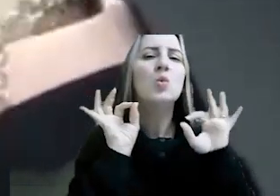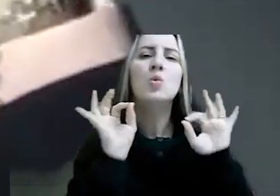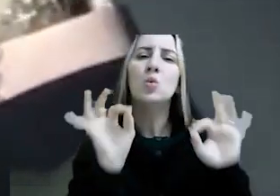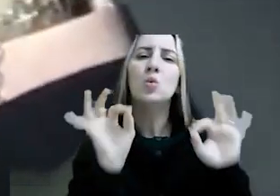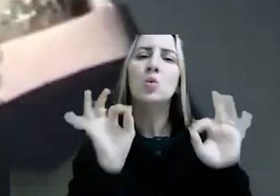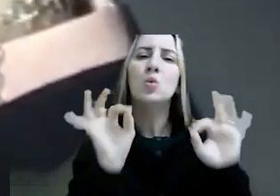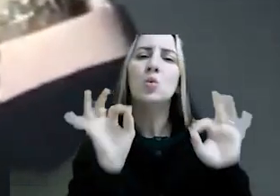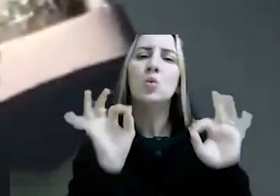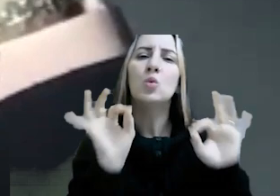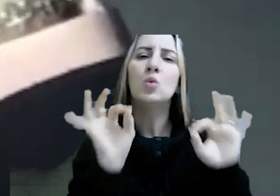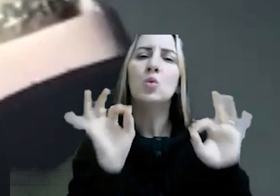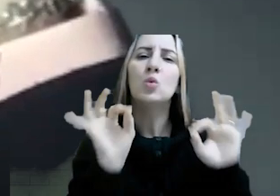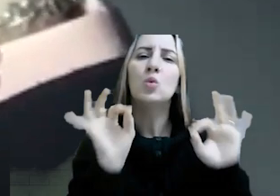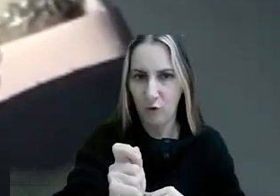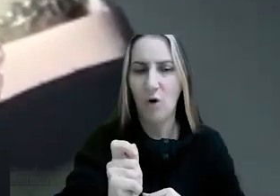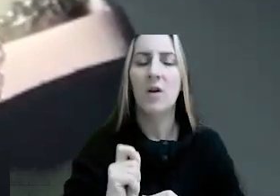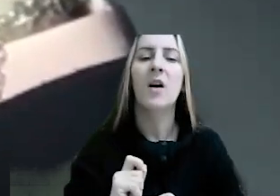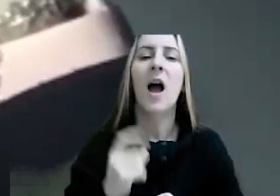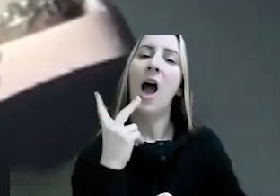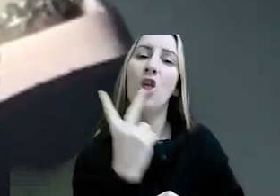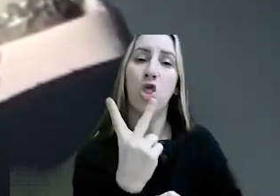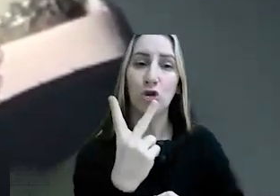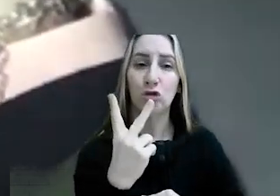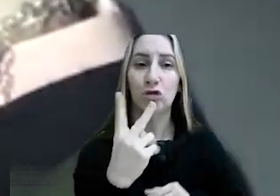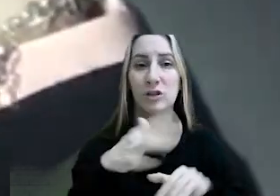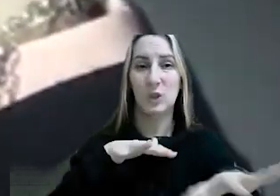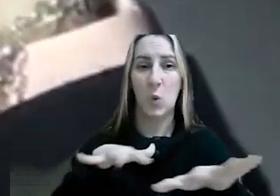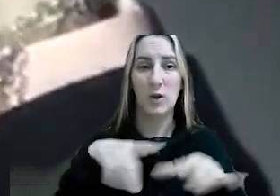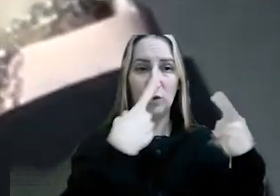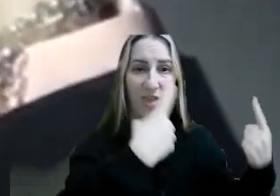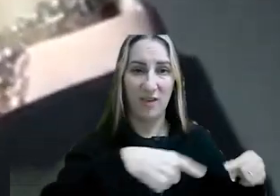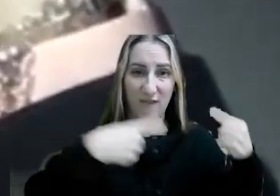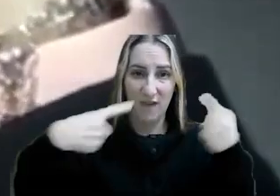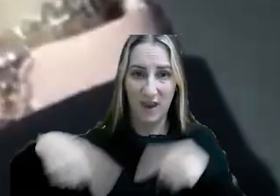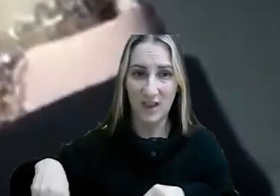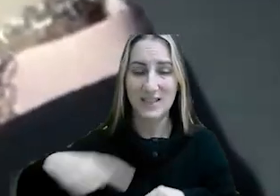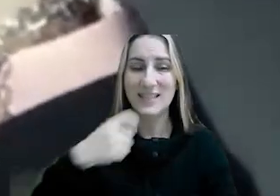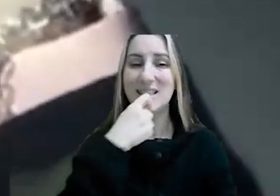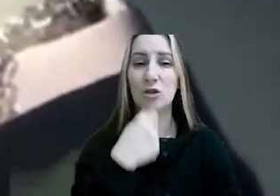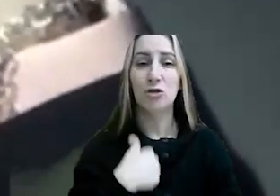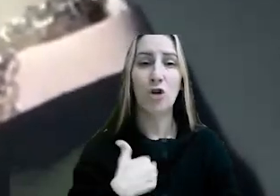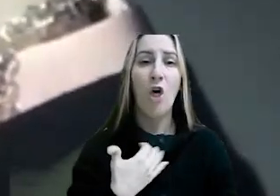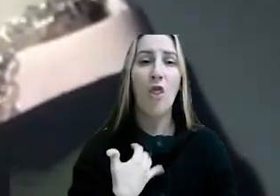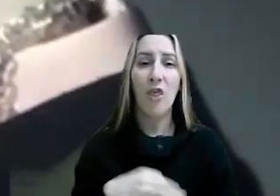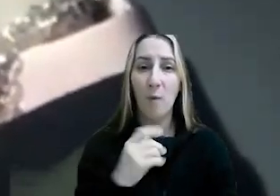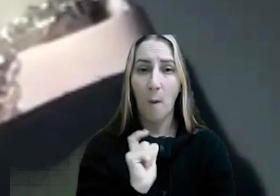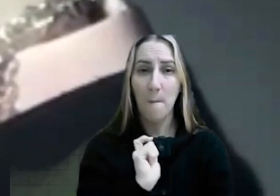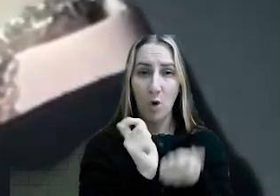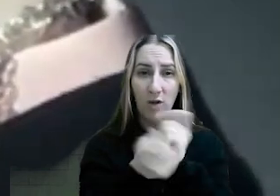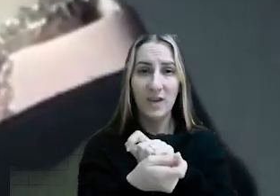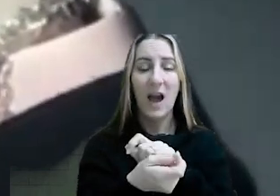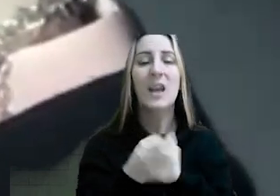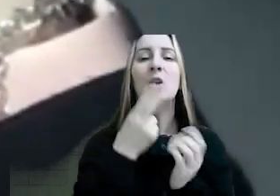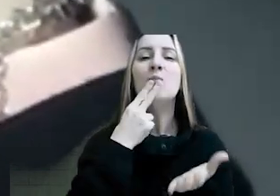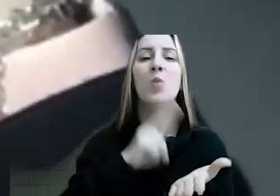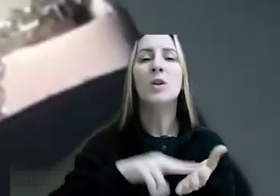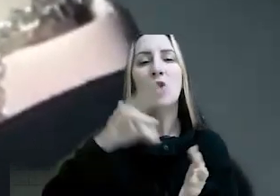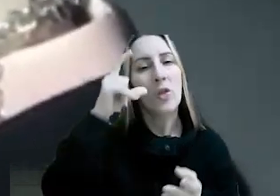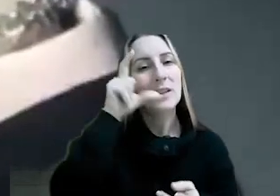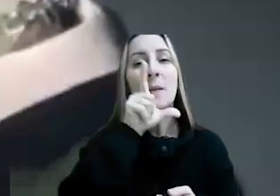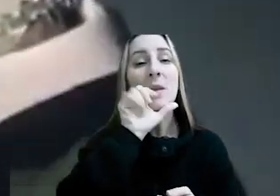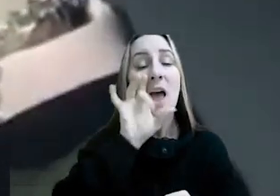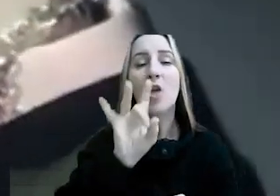sea, estamos frente a dos cuestiones diferentes. Si yo tengo que modificar el impuesto determinado, no es simulación